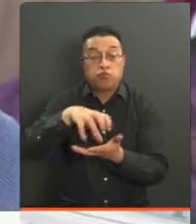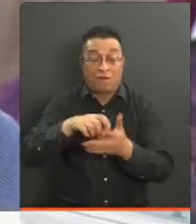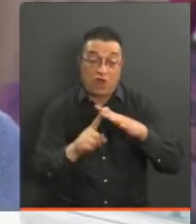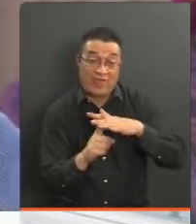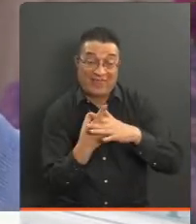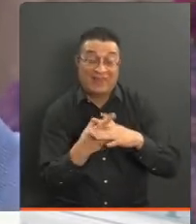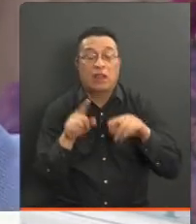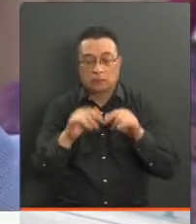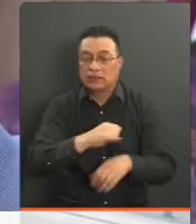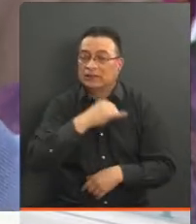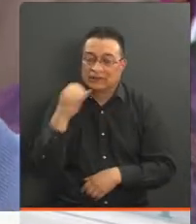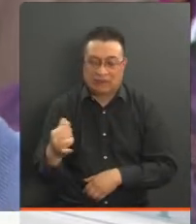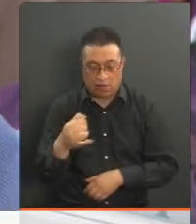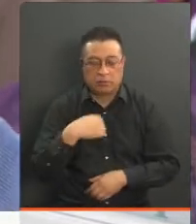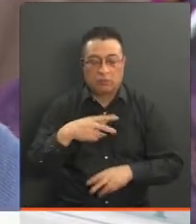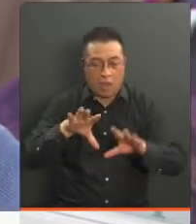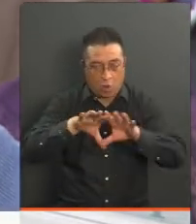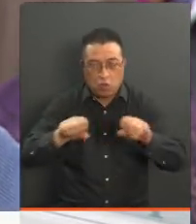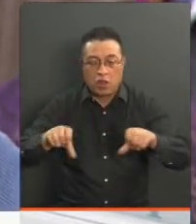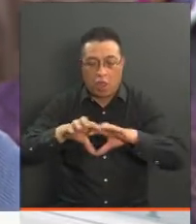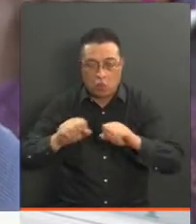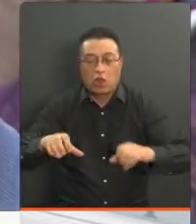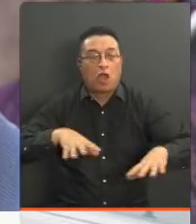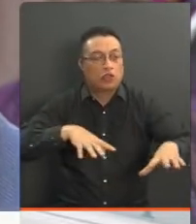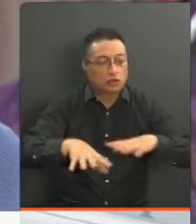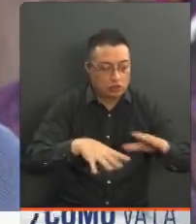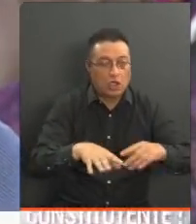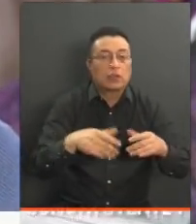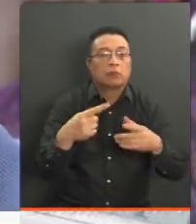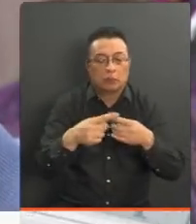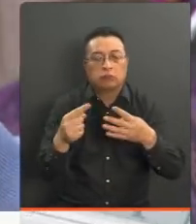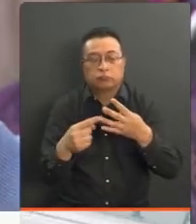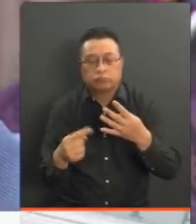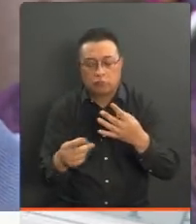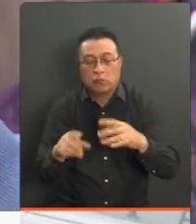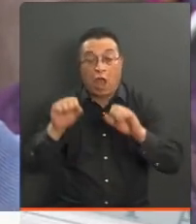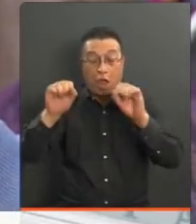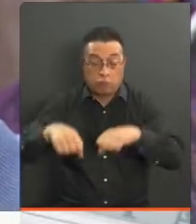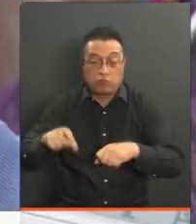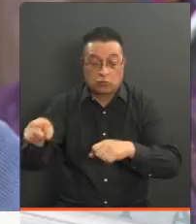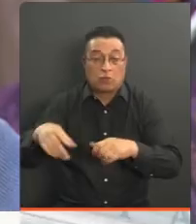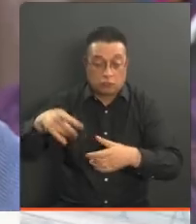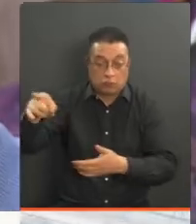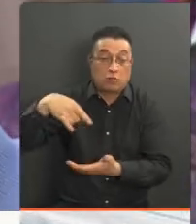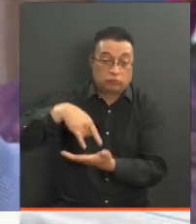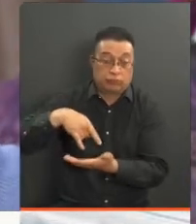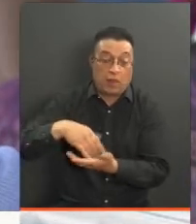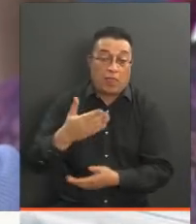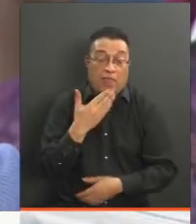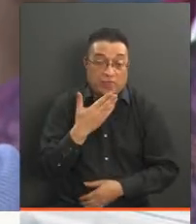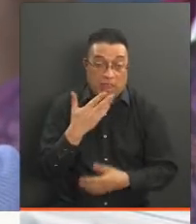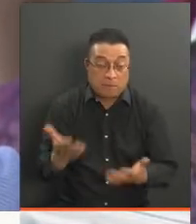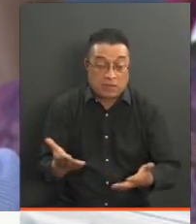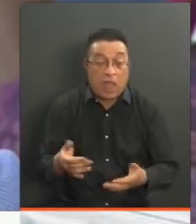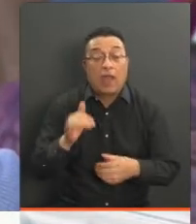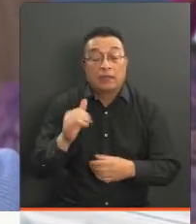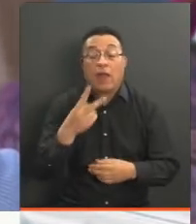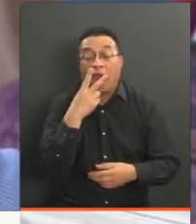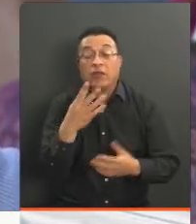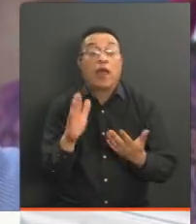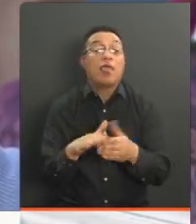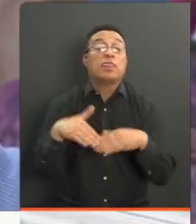tener que llegar a acuerdos a través de instrumentos que van a ser, por cierto, también aprobados en el propio Parlamento, y luego veremos de cómo se